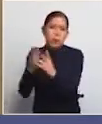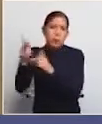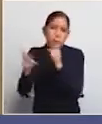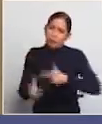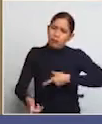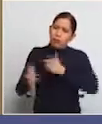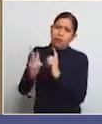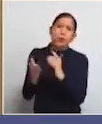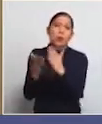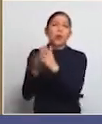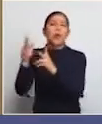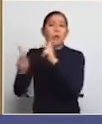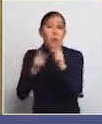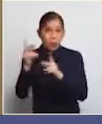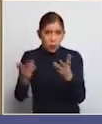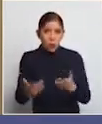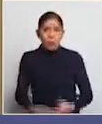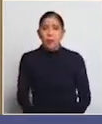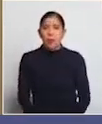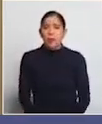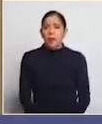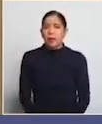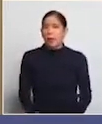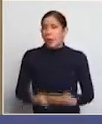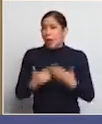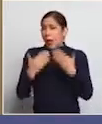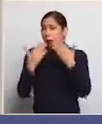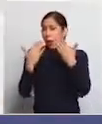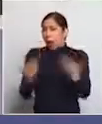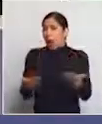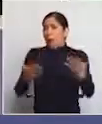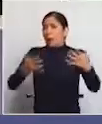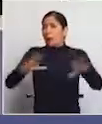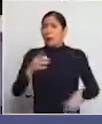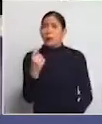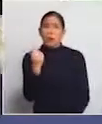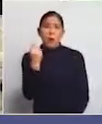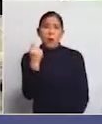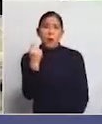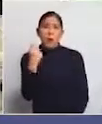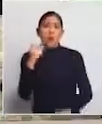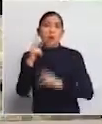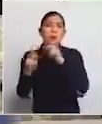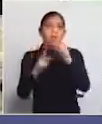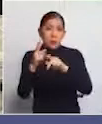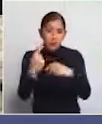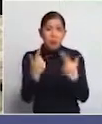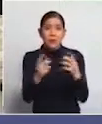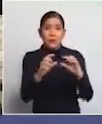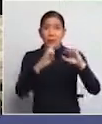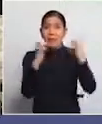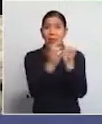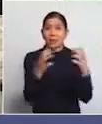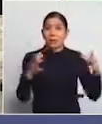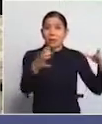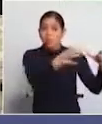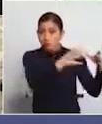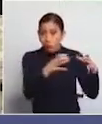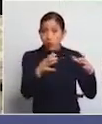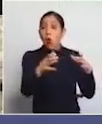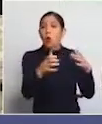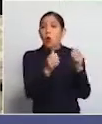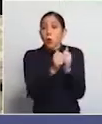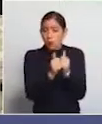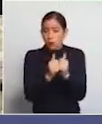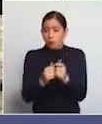fuego contra el pueblo. En realidad hay como 11 personas que se han apersonado acompañando esta acción del Comité Impulsor y vamos a